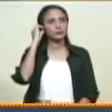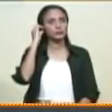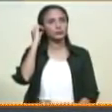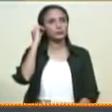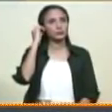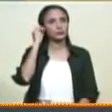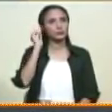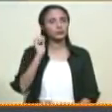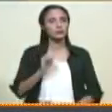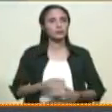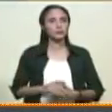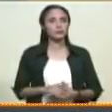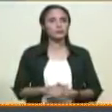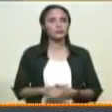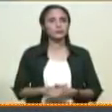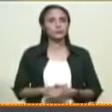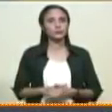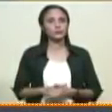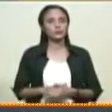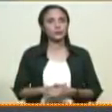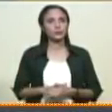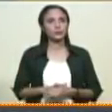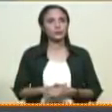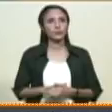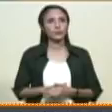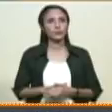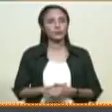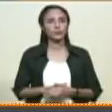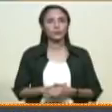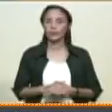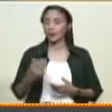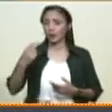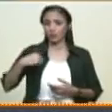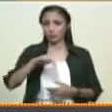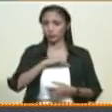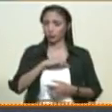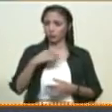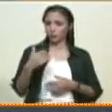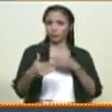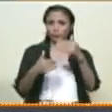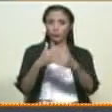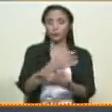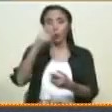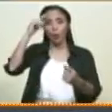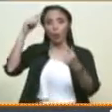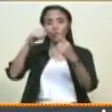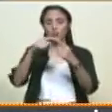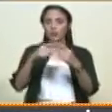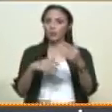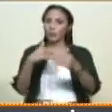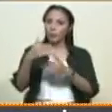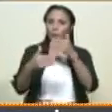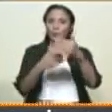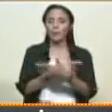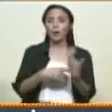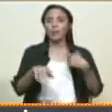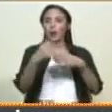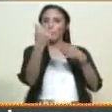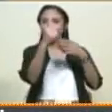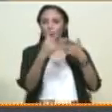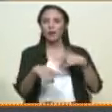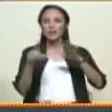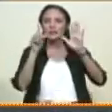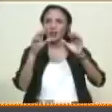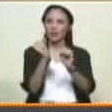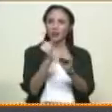Bueno, nos toca ahora nosotros seguir esa tarea de las líneas que dio el presidente,